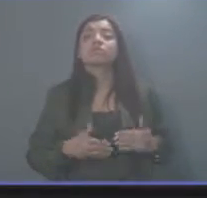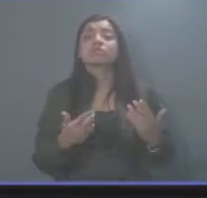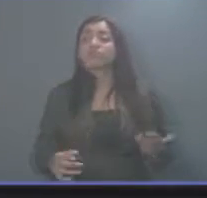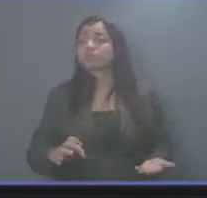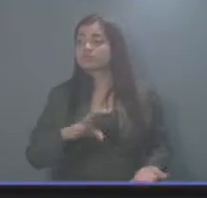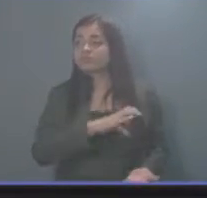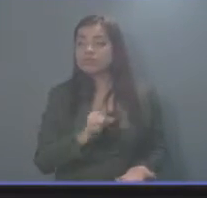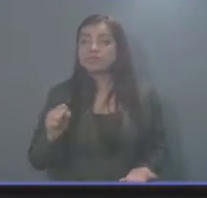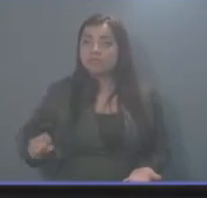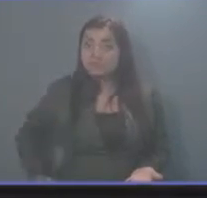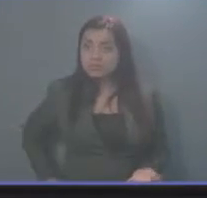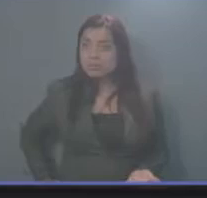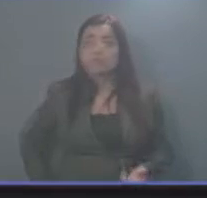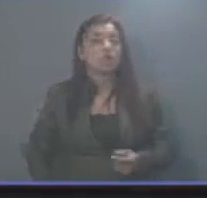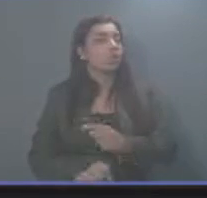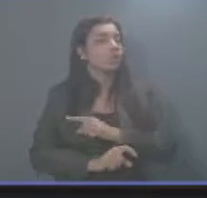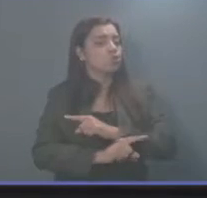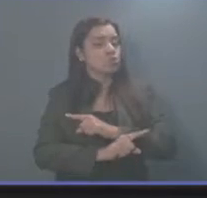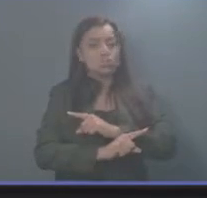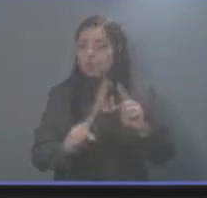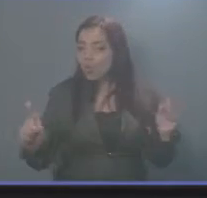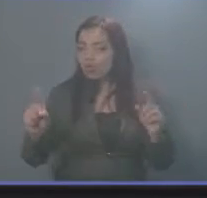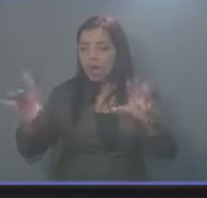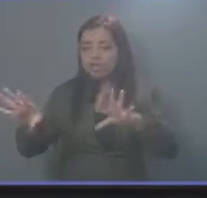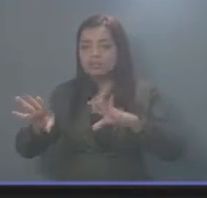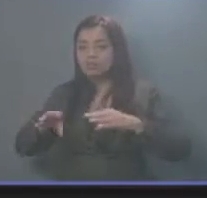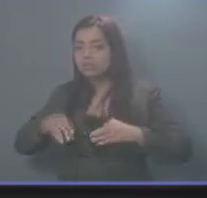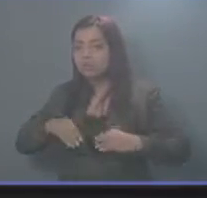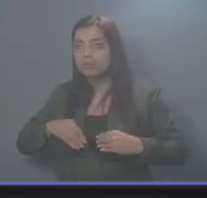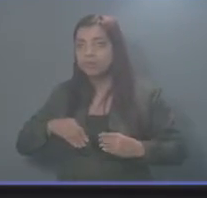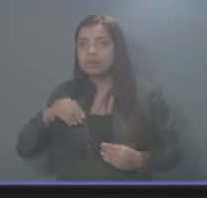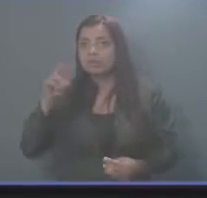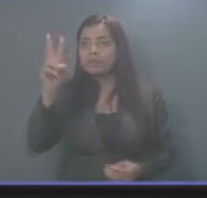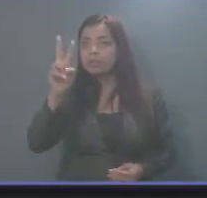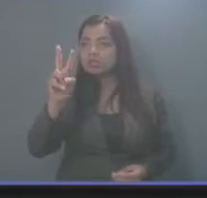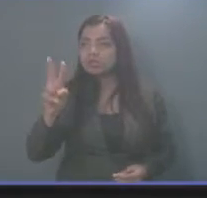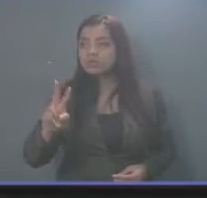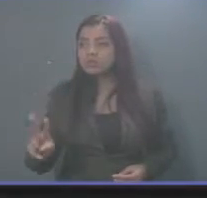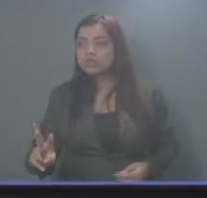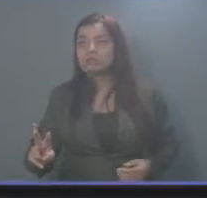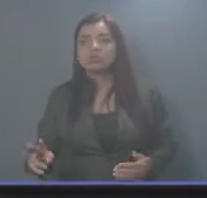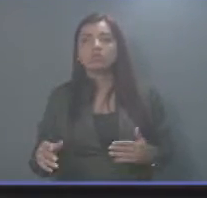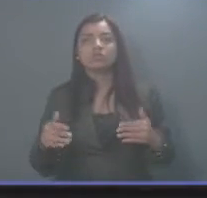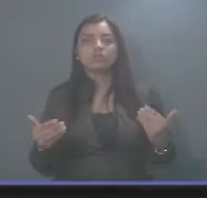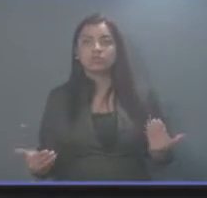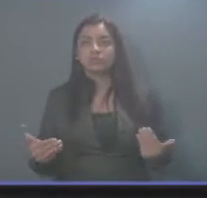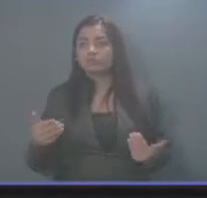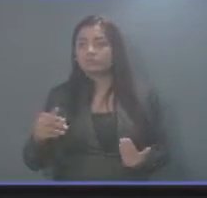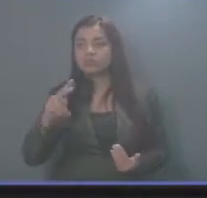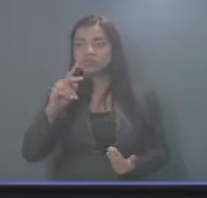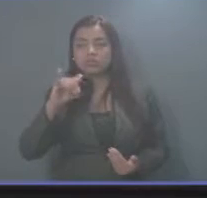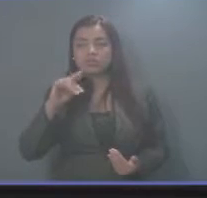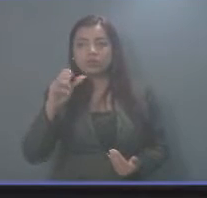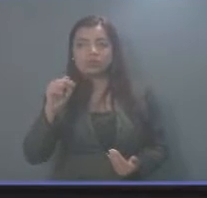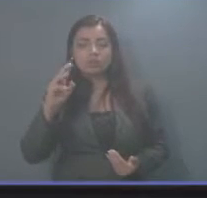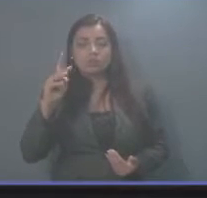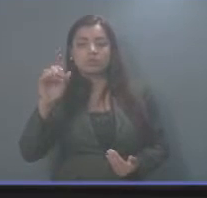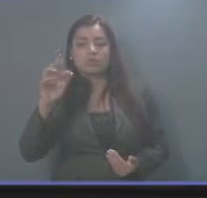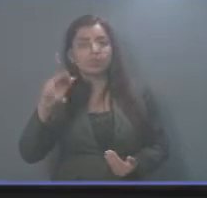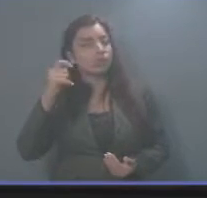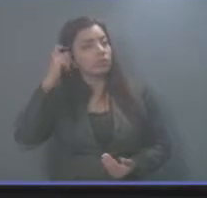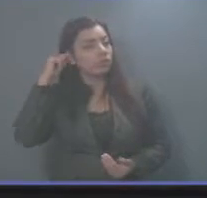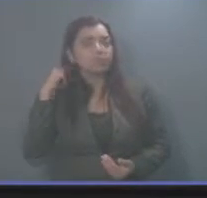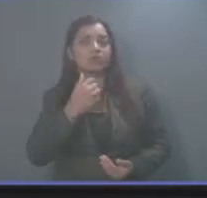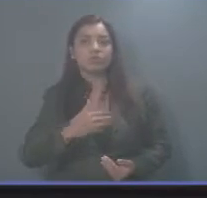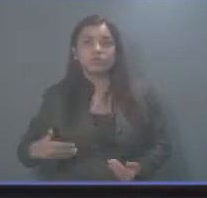Salvador no reconoce, está dentro de los países que no reconoce a Nicolás Maduro como presidente